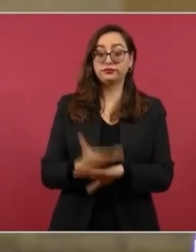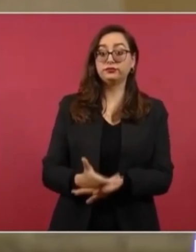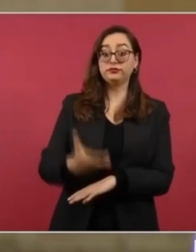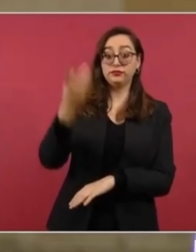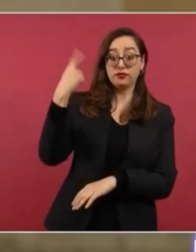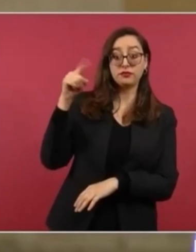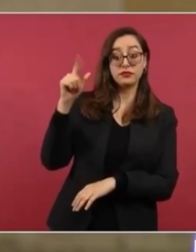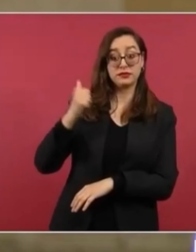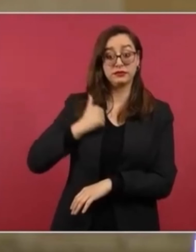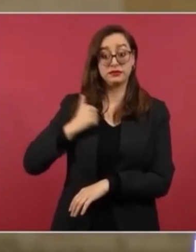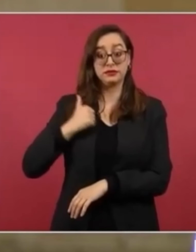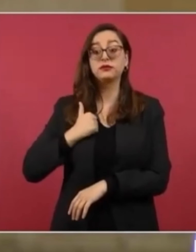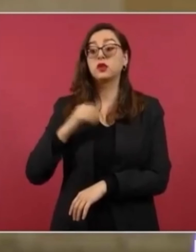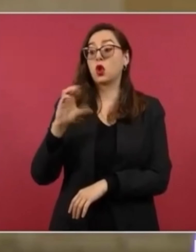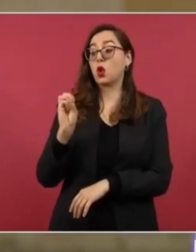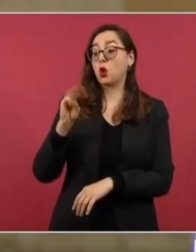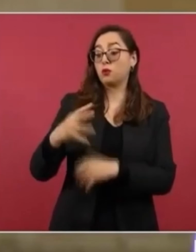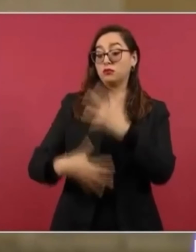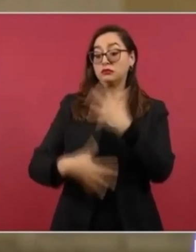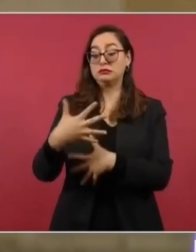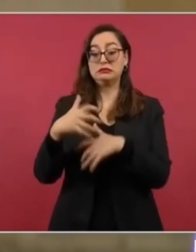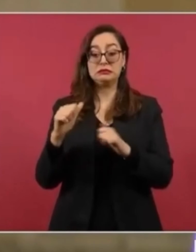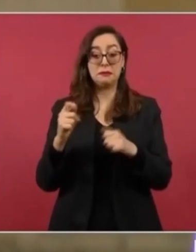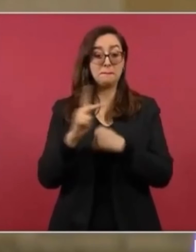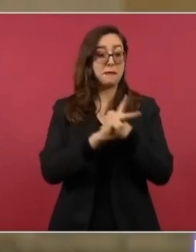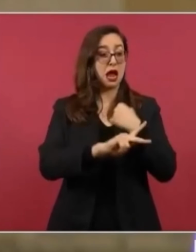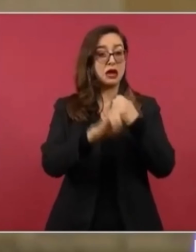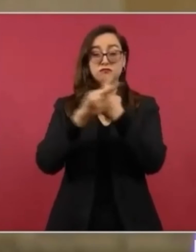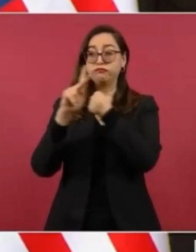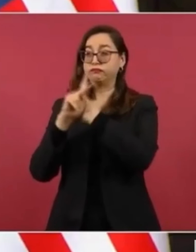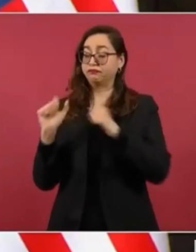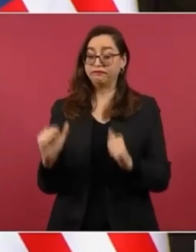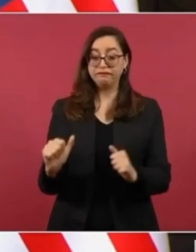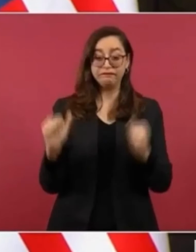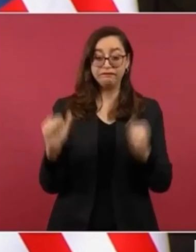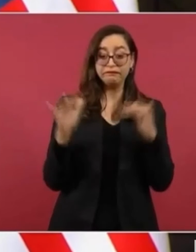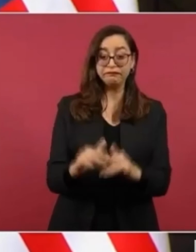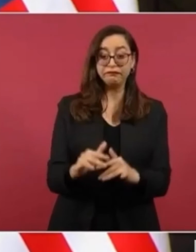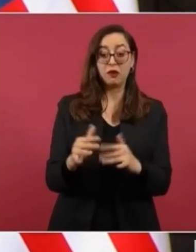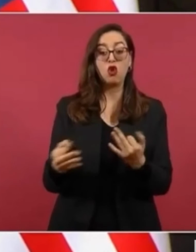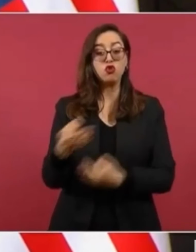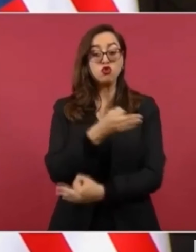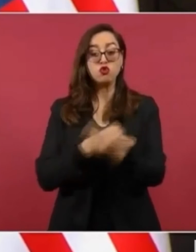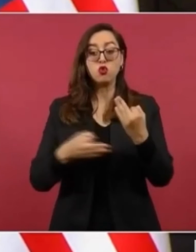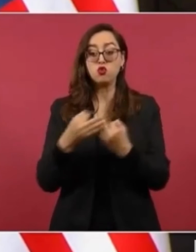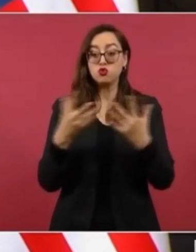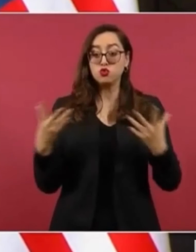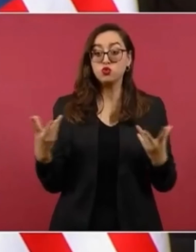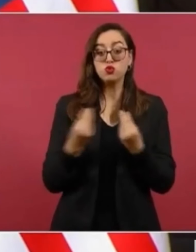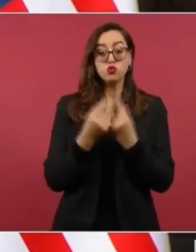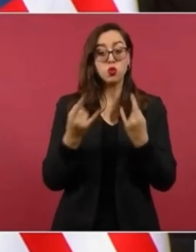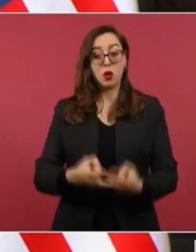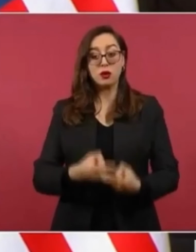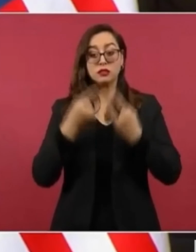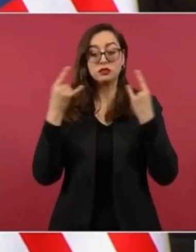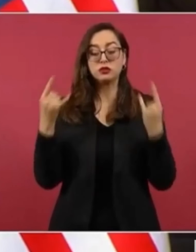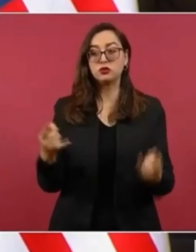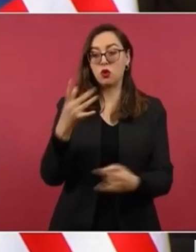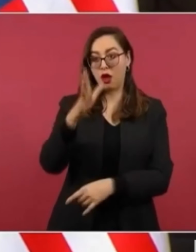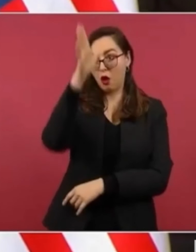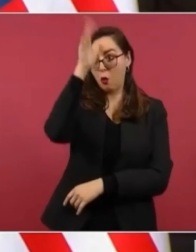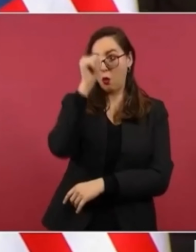Canadá, reunió a los países de todo el mundo y pudimos forjar un acuerdo histórico para proteger la